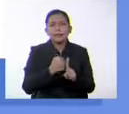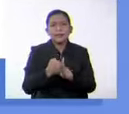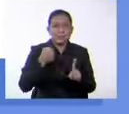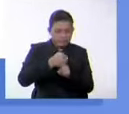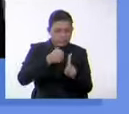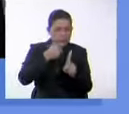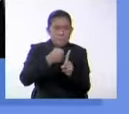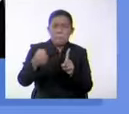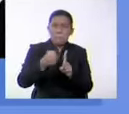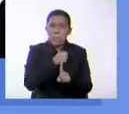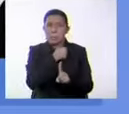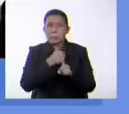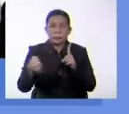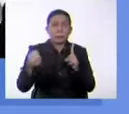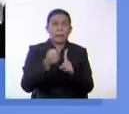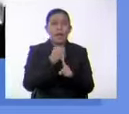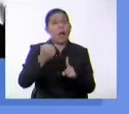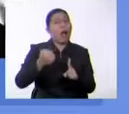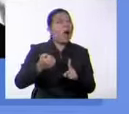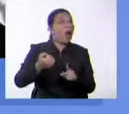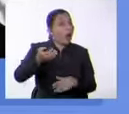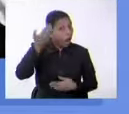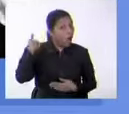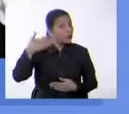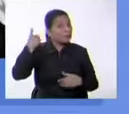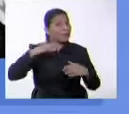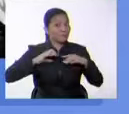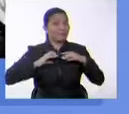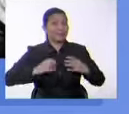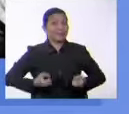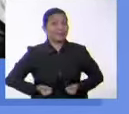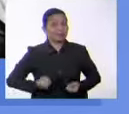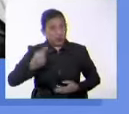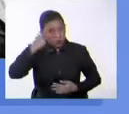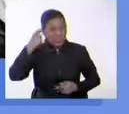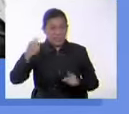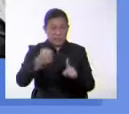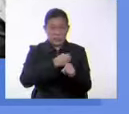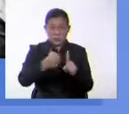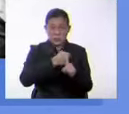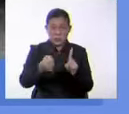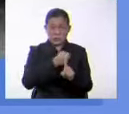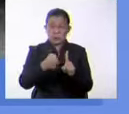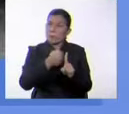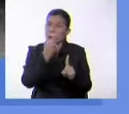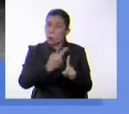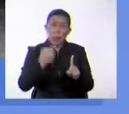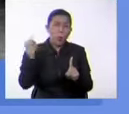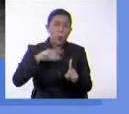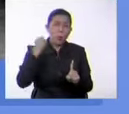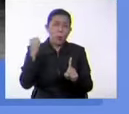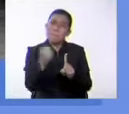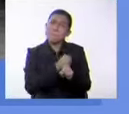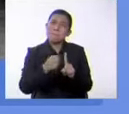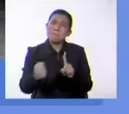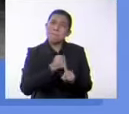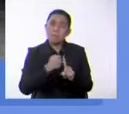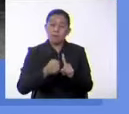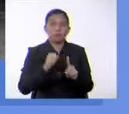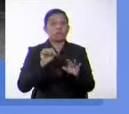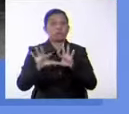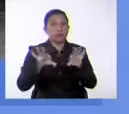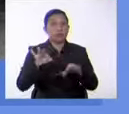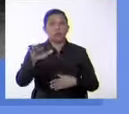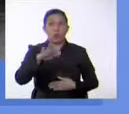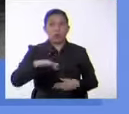algún momento los estados tuvieron prácticas de tortura. E incluso en algunas zonas o lugares todavía se dan,